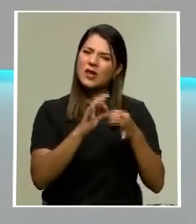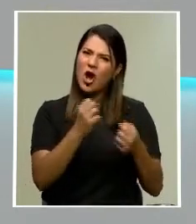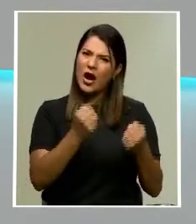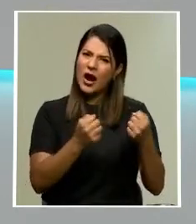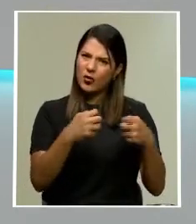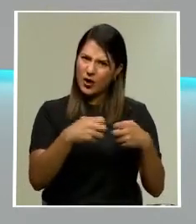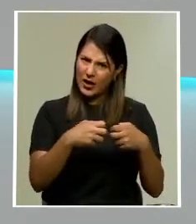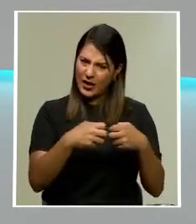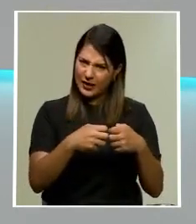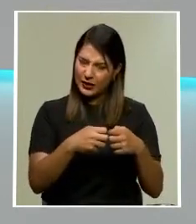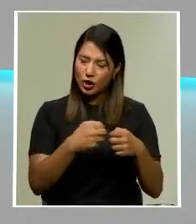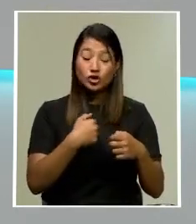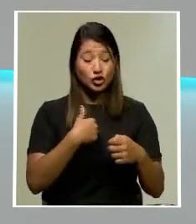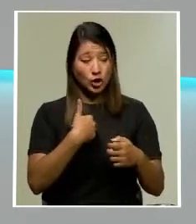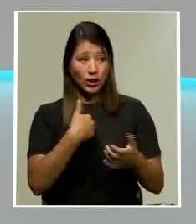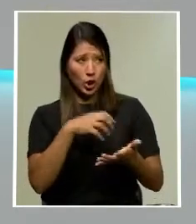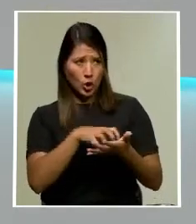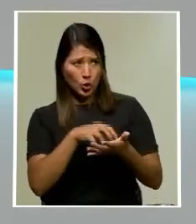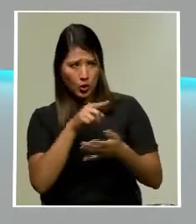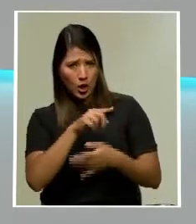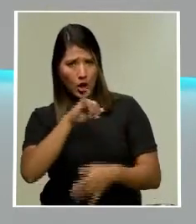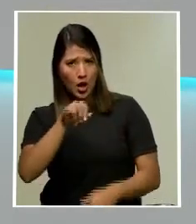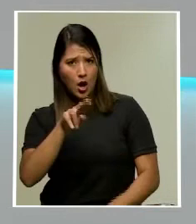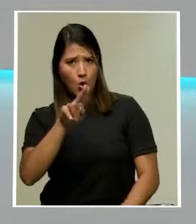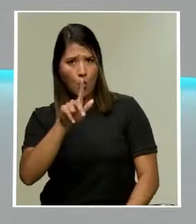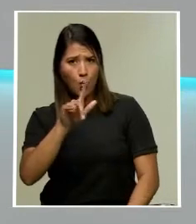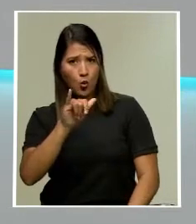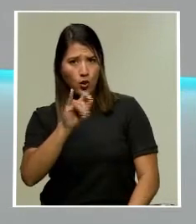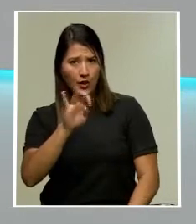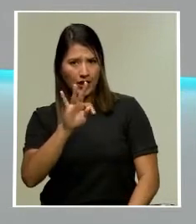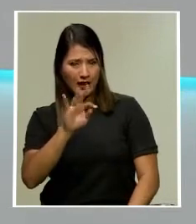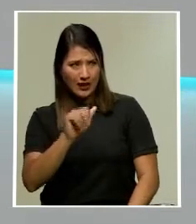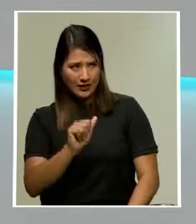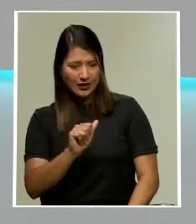tengo una duda, Julieta. ¿Hay suficientes